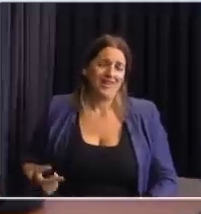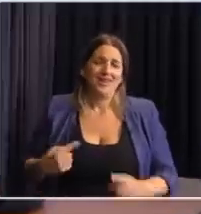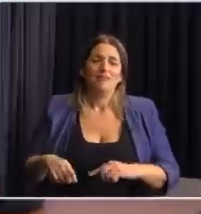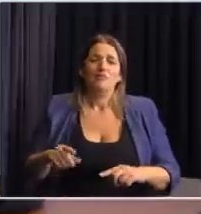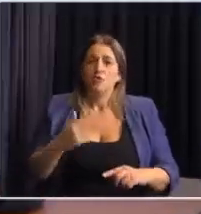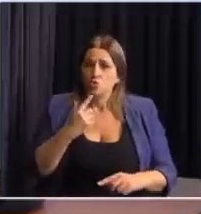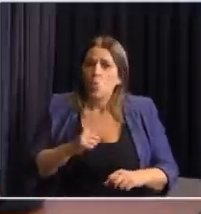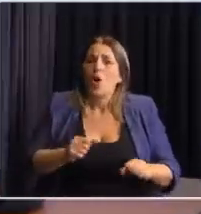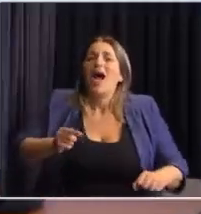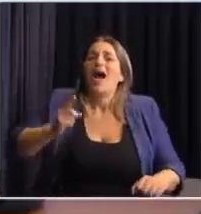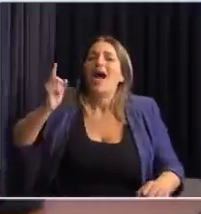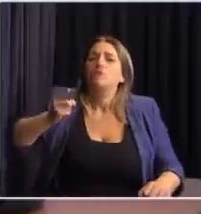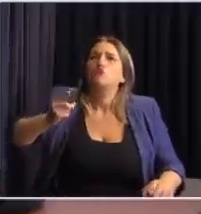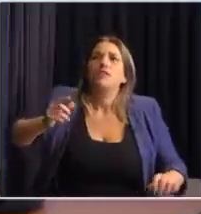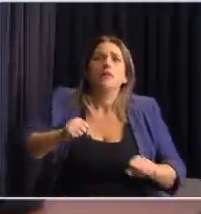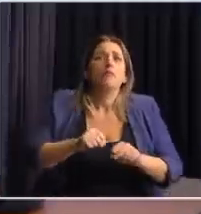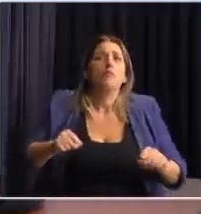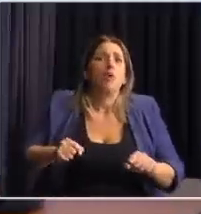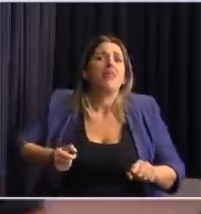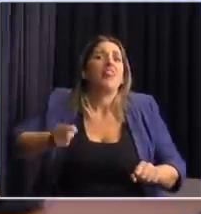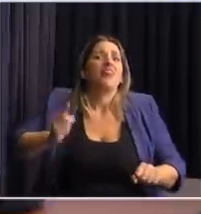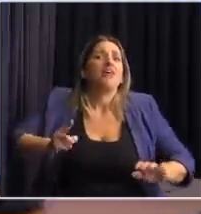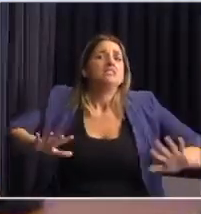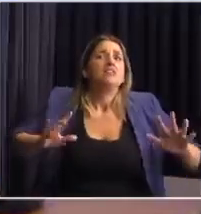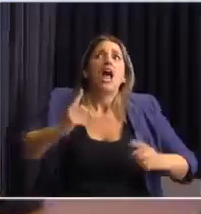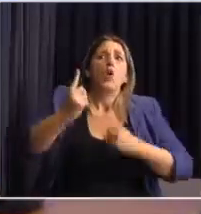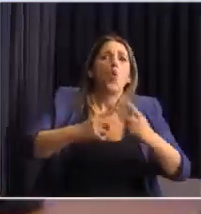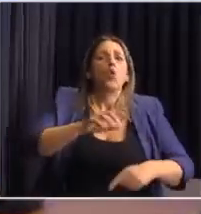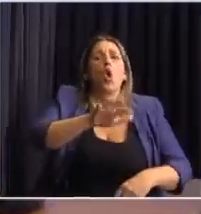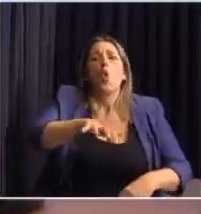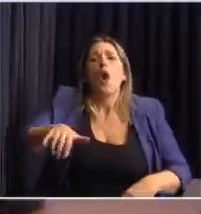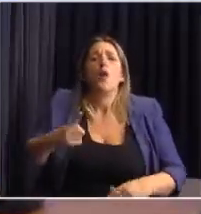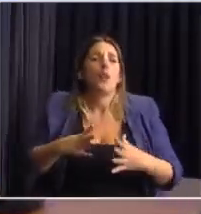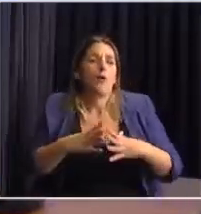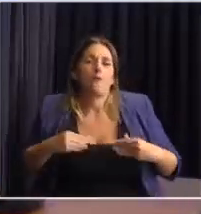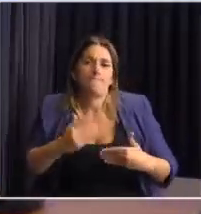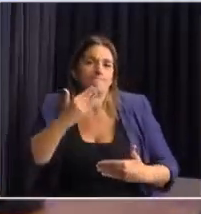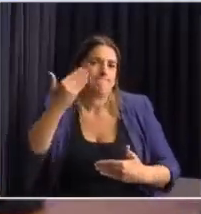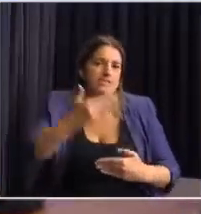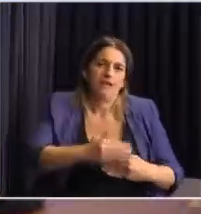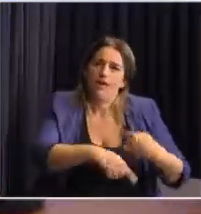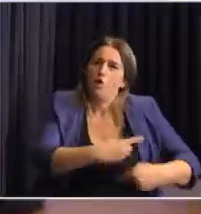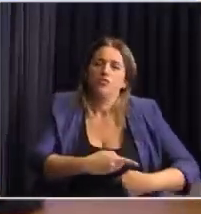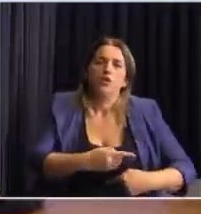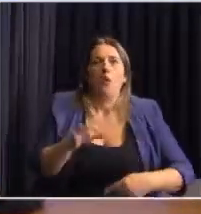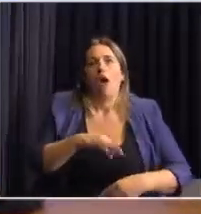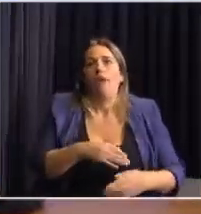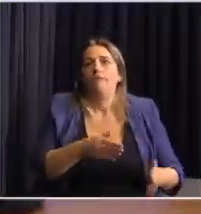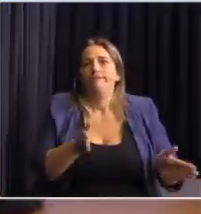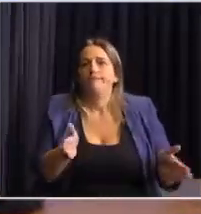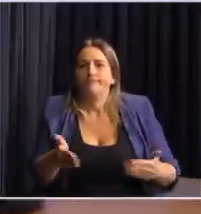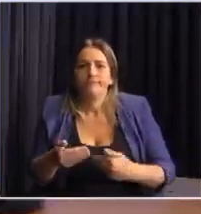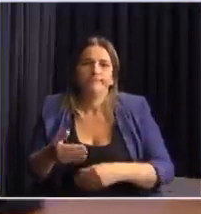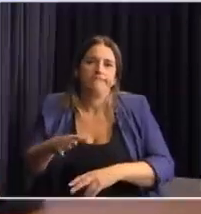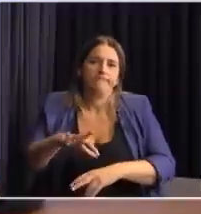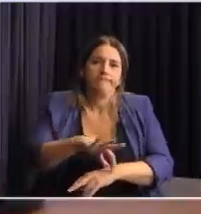ANEP pueden decidir que en ciertos lugares una escuela no abra, un centro de primera infancia